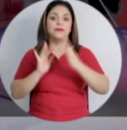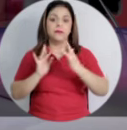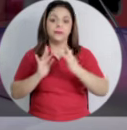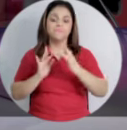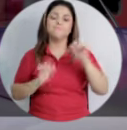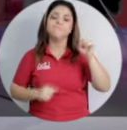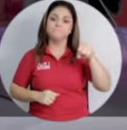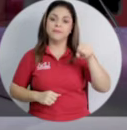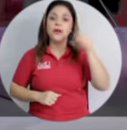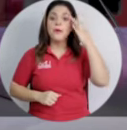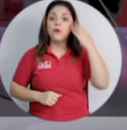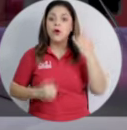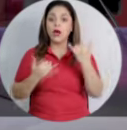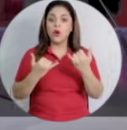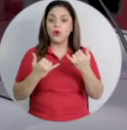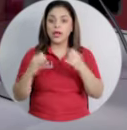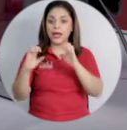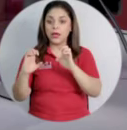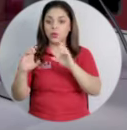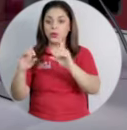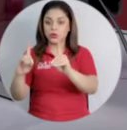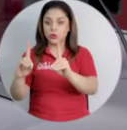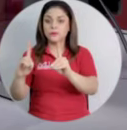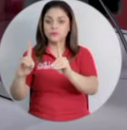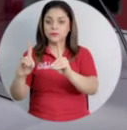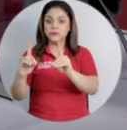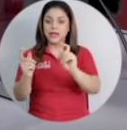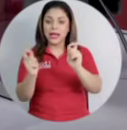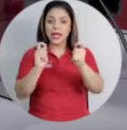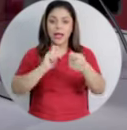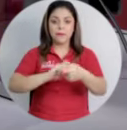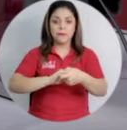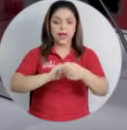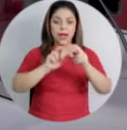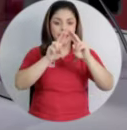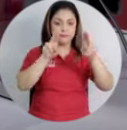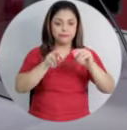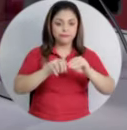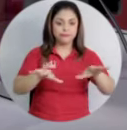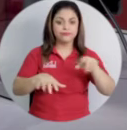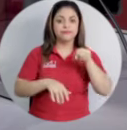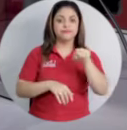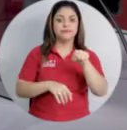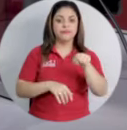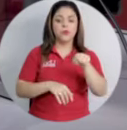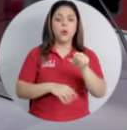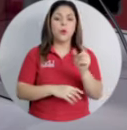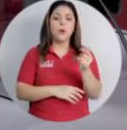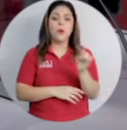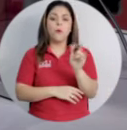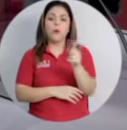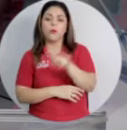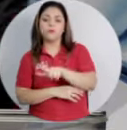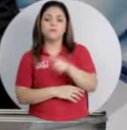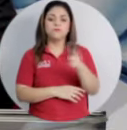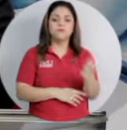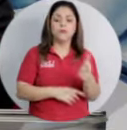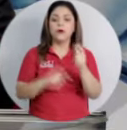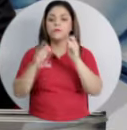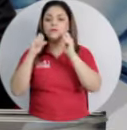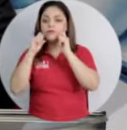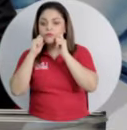la educación está migrando a esa educación híbrida. Es decir, los niños y jóvenes y adultos nos vamos a educar un rato en el aula y un rato